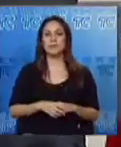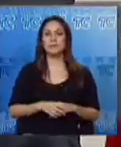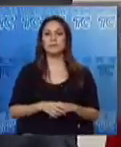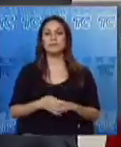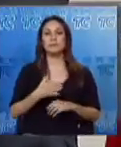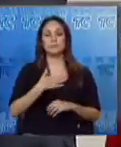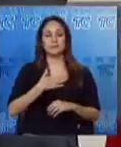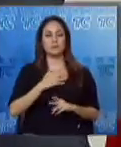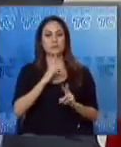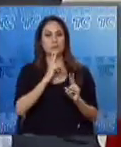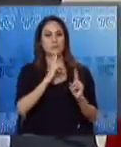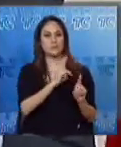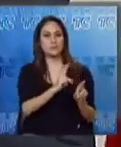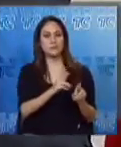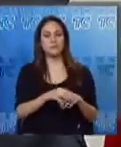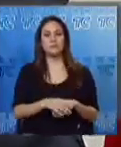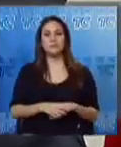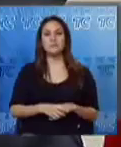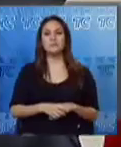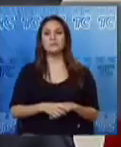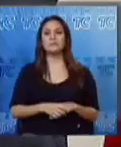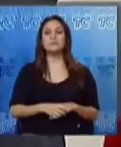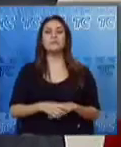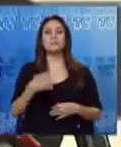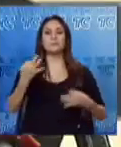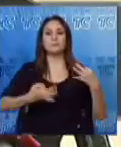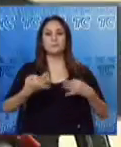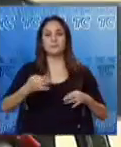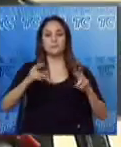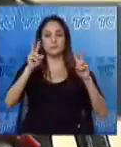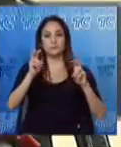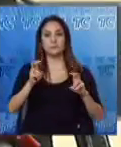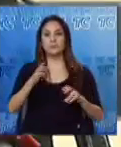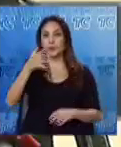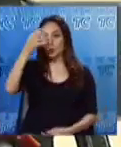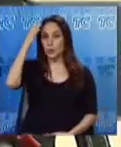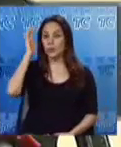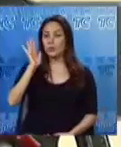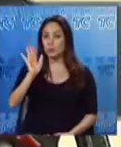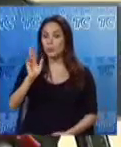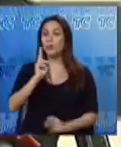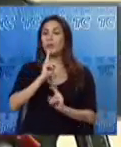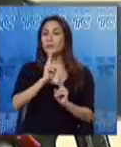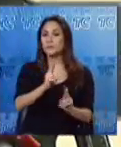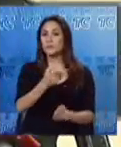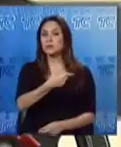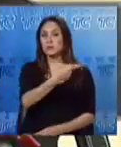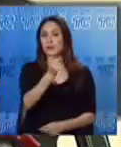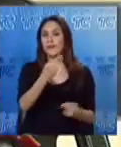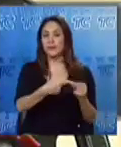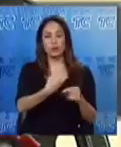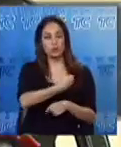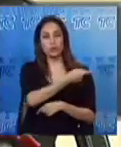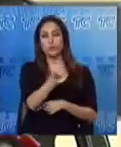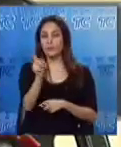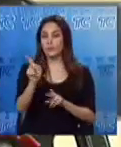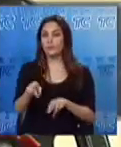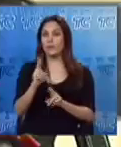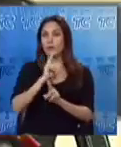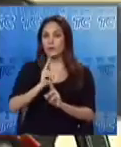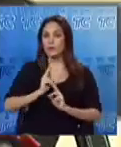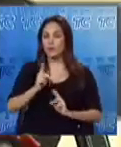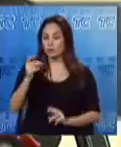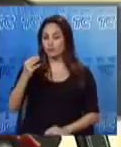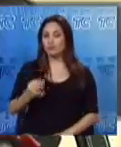Responderé estrictamente en el ámbito jurídico. Señor Rodas, usted tiene que responder al pueblo de Quito. Señor Rodas, usted por